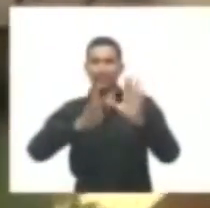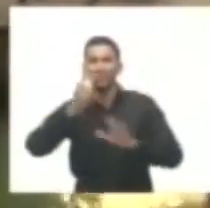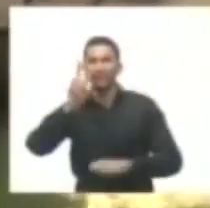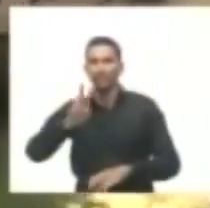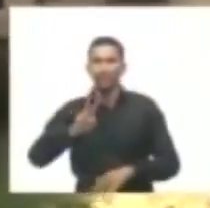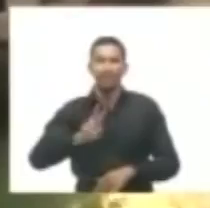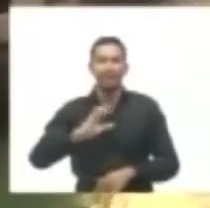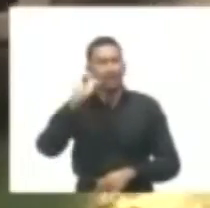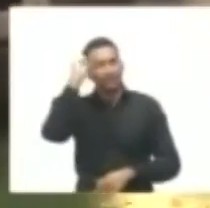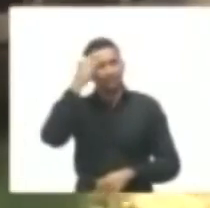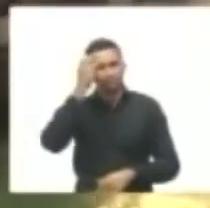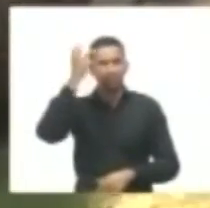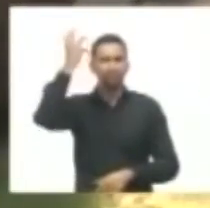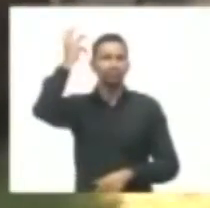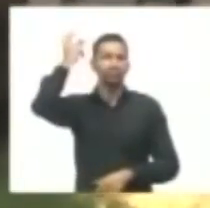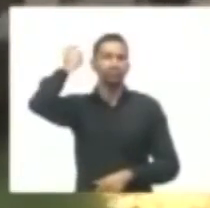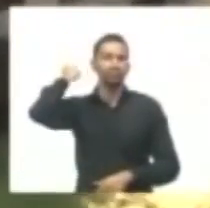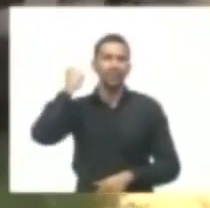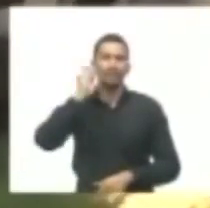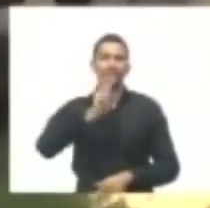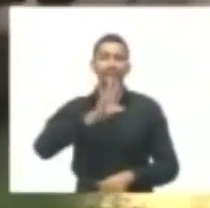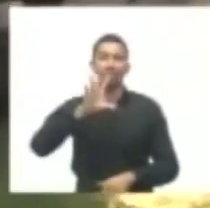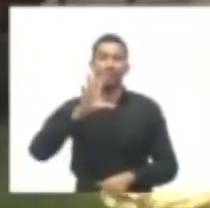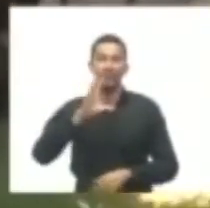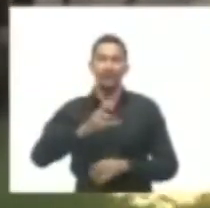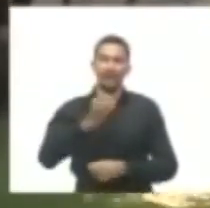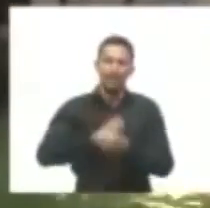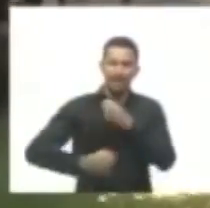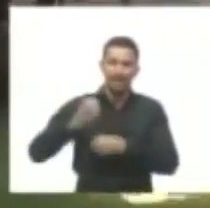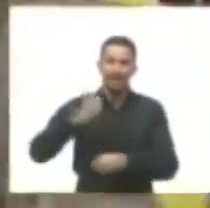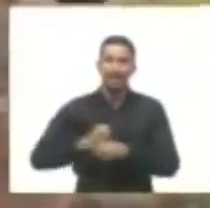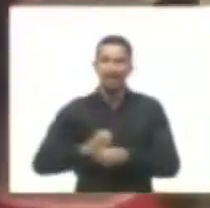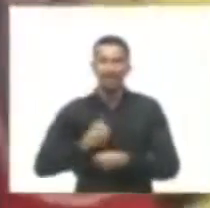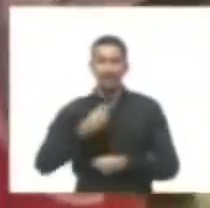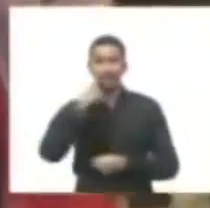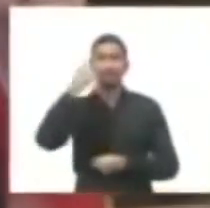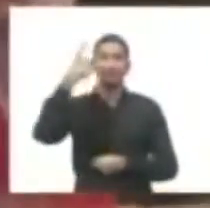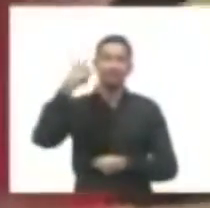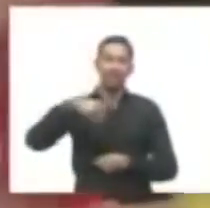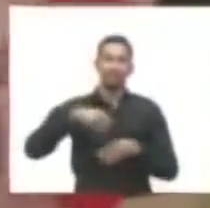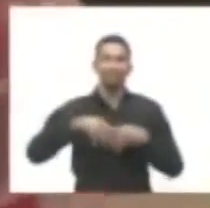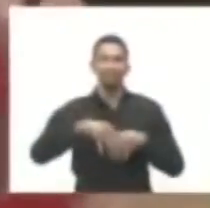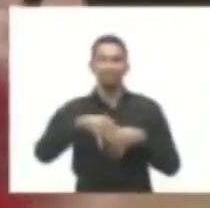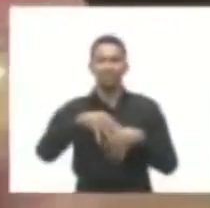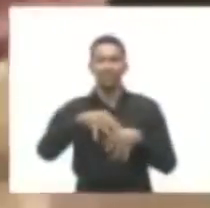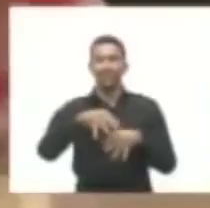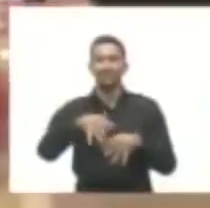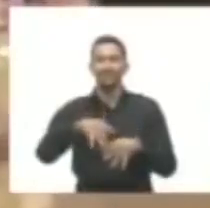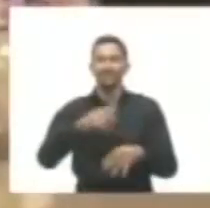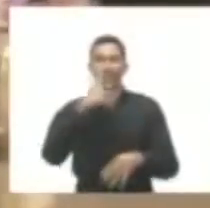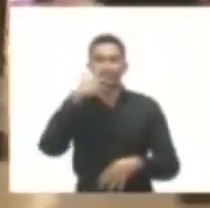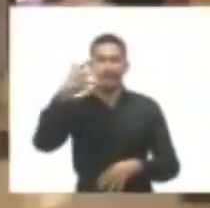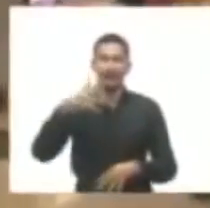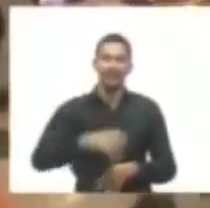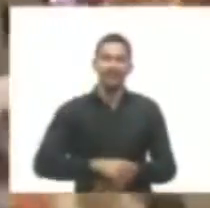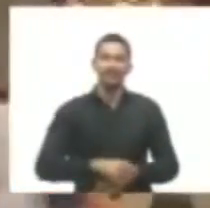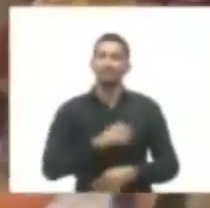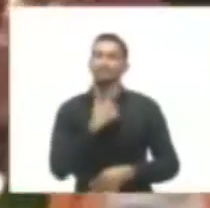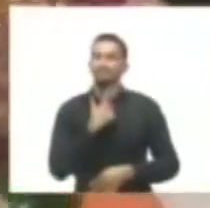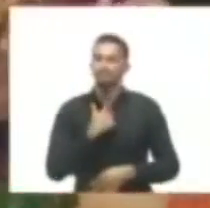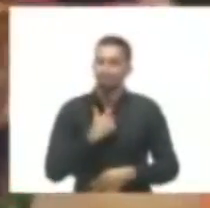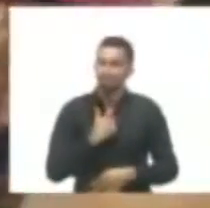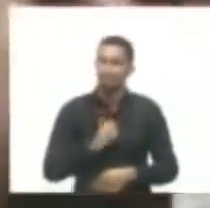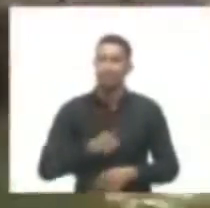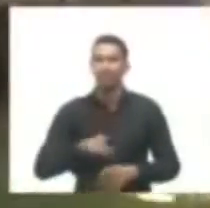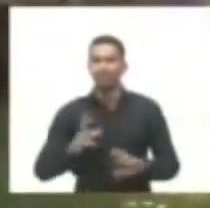hace 25 años, presidir estas fiestas tan espectaculares, estas fiestas que de verdad nos mueven a